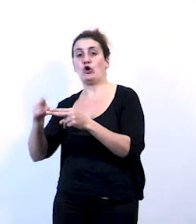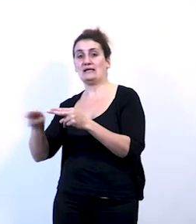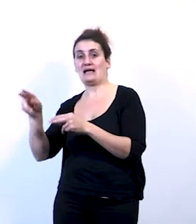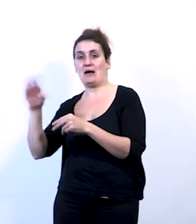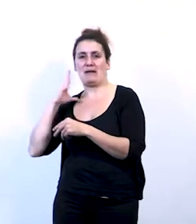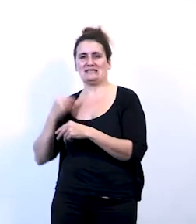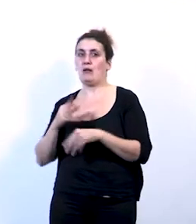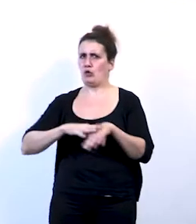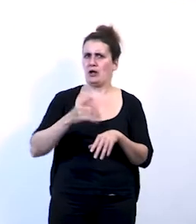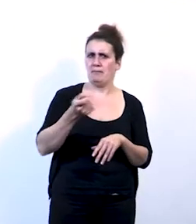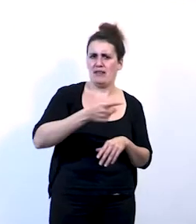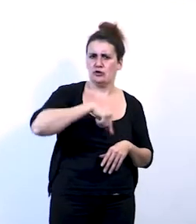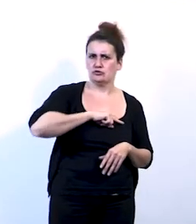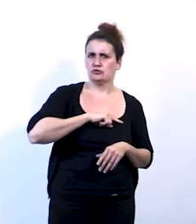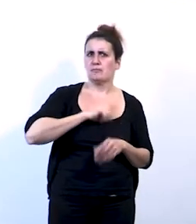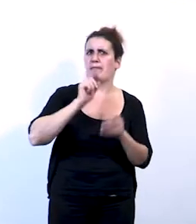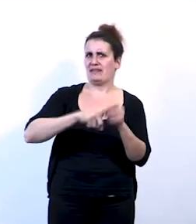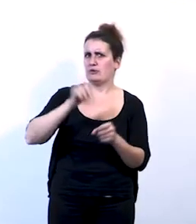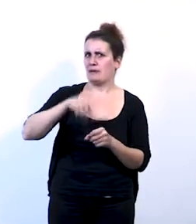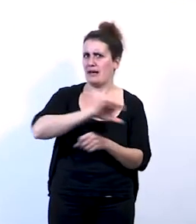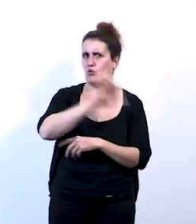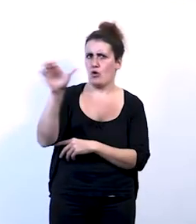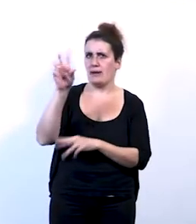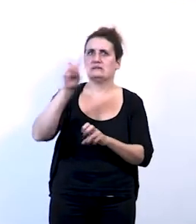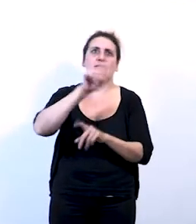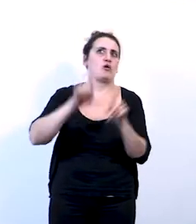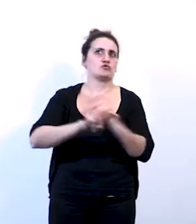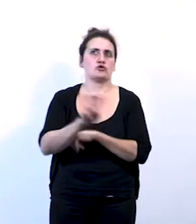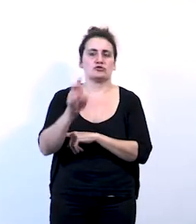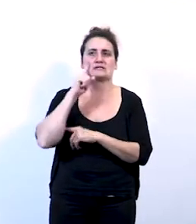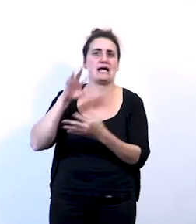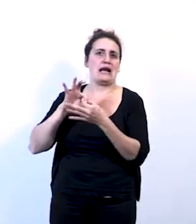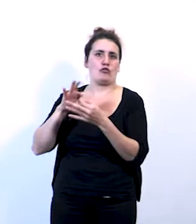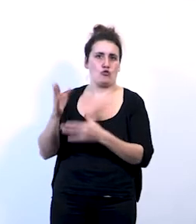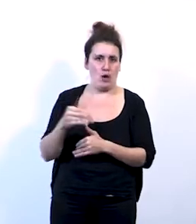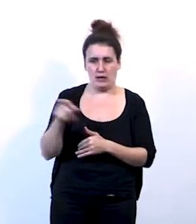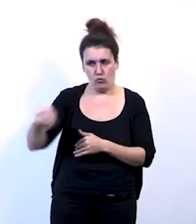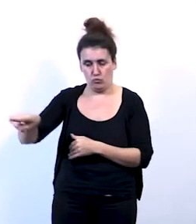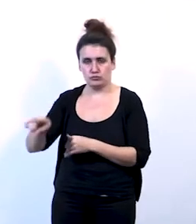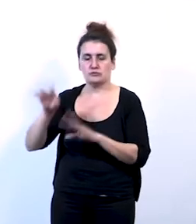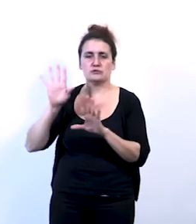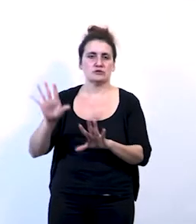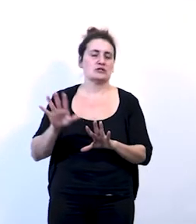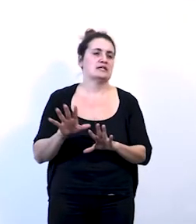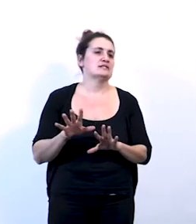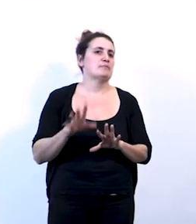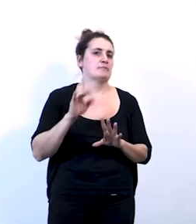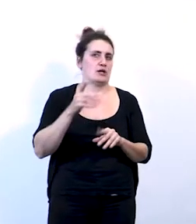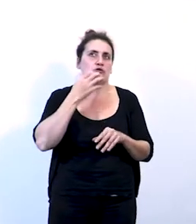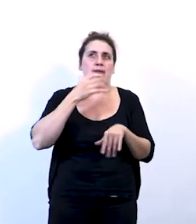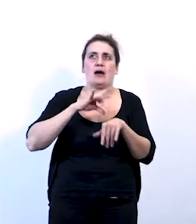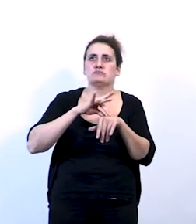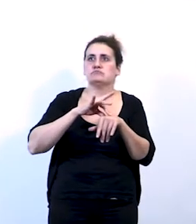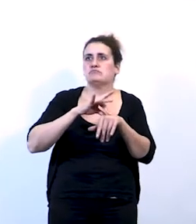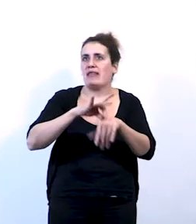estamos participando también, ¿no?, desde Europa, con otras cuestiones que no tienen que ver tanto con vosotras, pero con una cuestión médica, con una